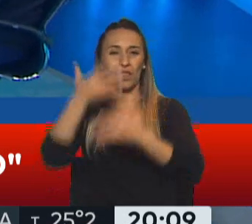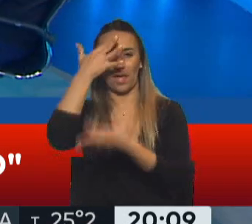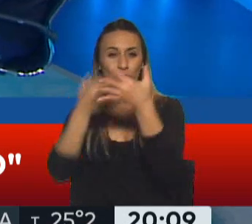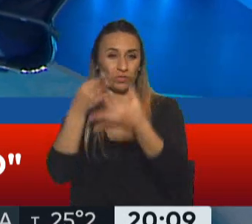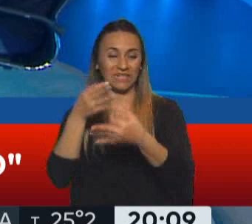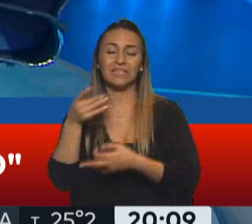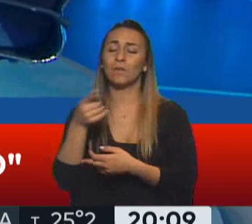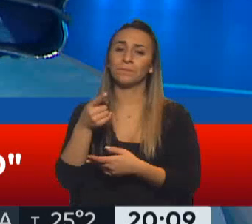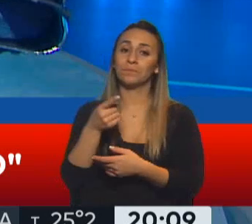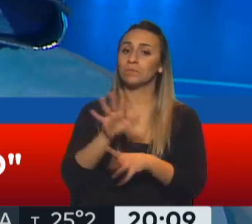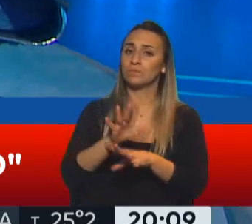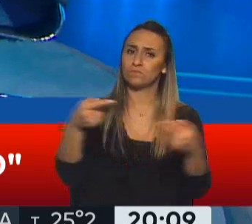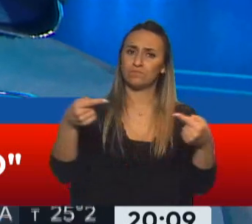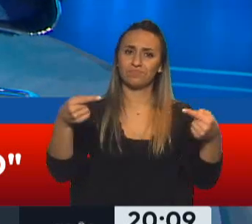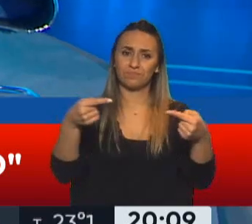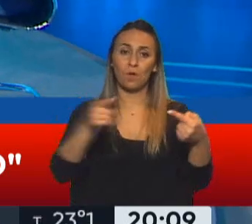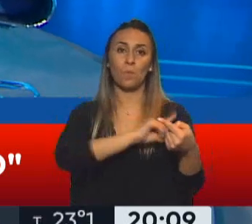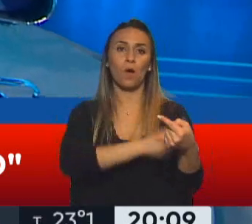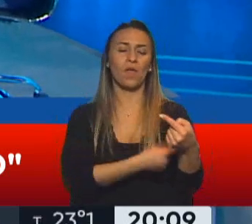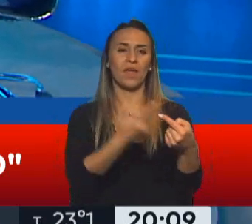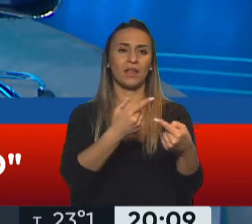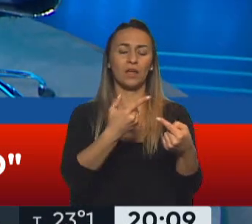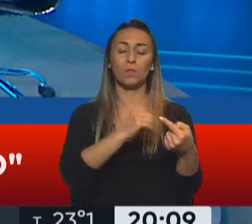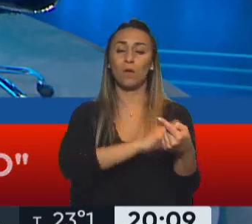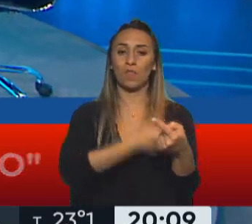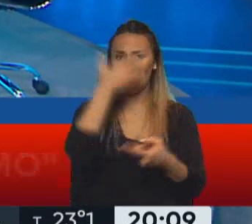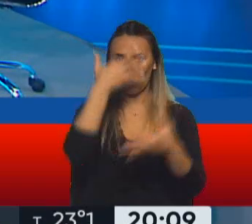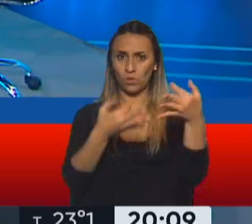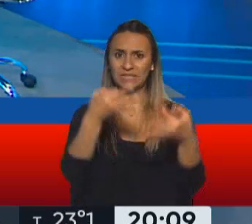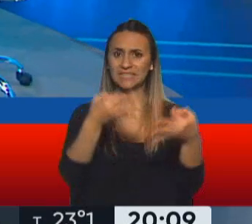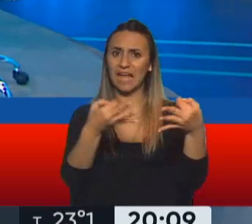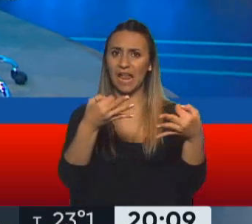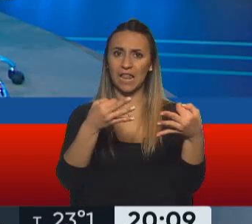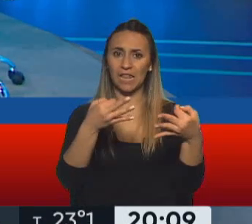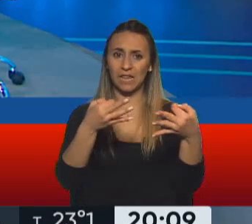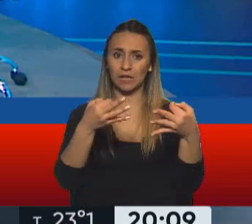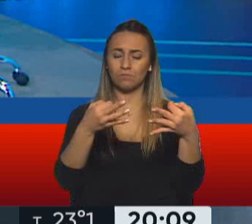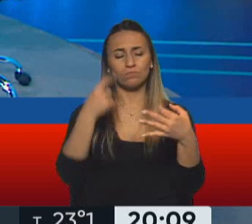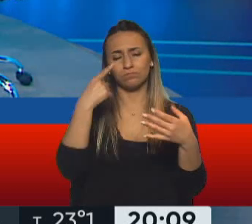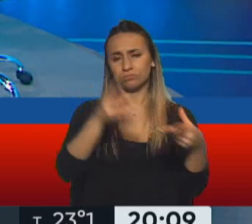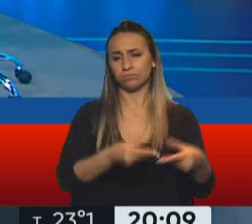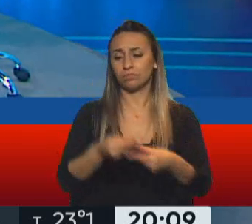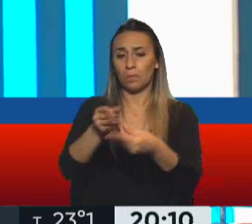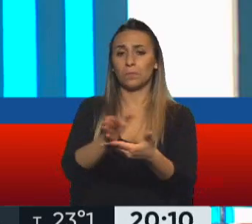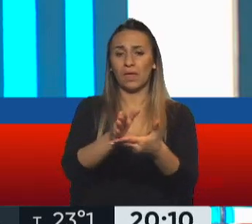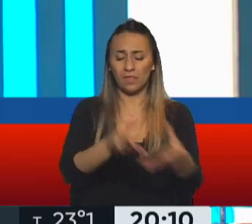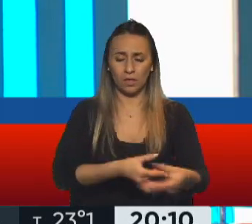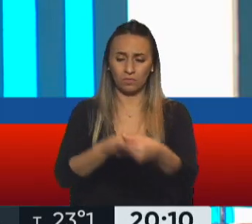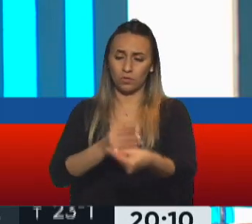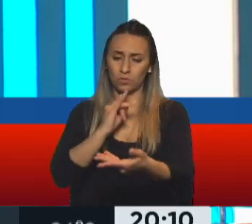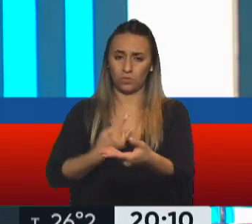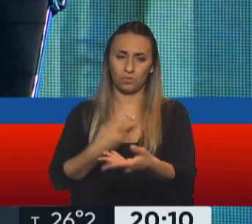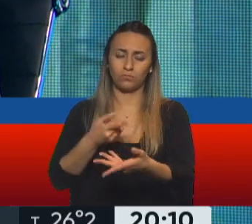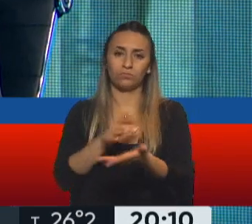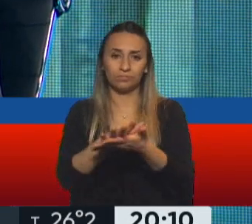contradiciendo la autonomía del Poder Judicial para crear una instancia intermedia. ¿Qué visión tiene respecto de eso? Ahí